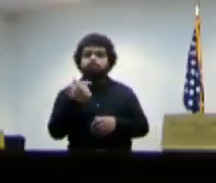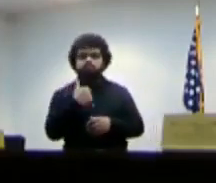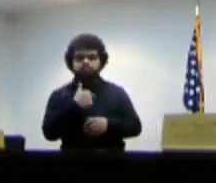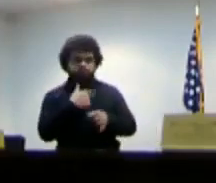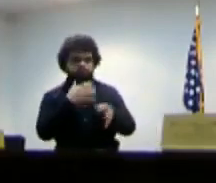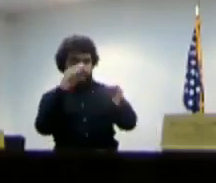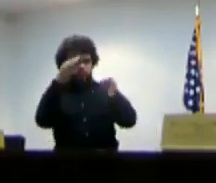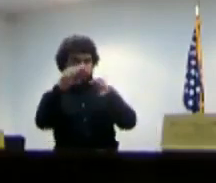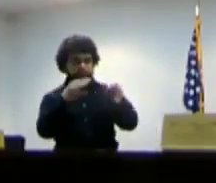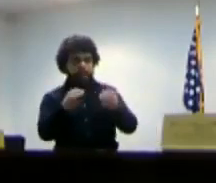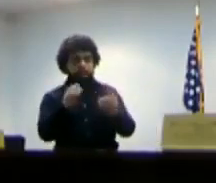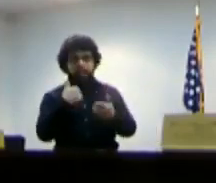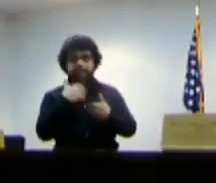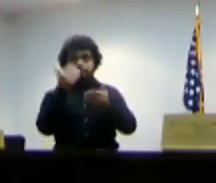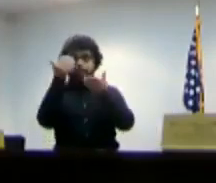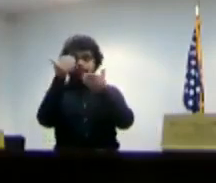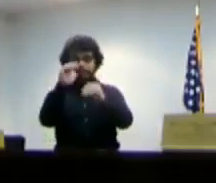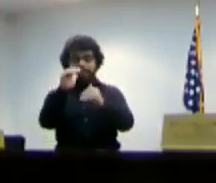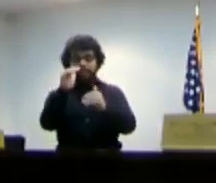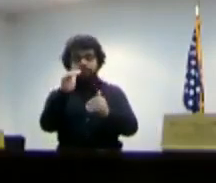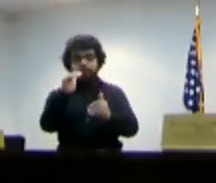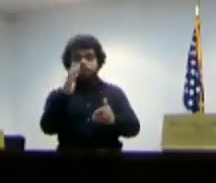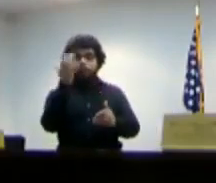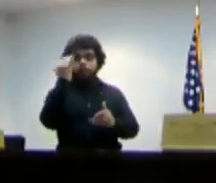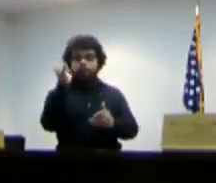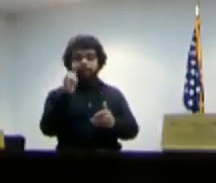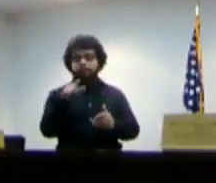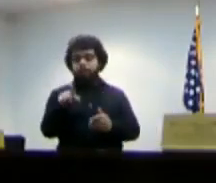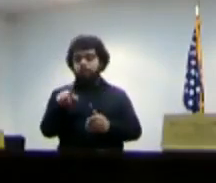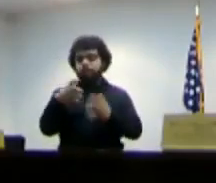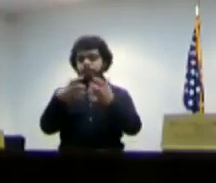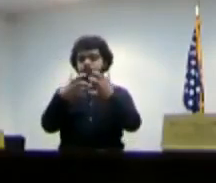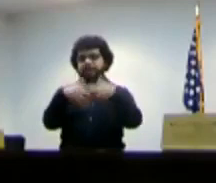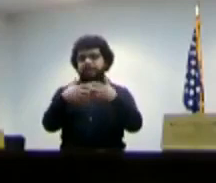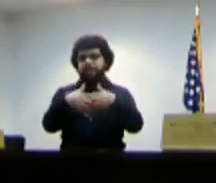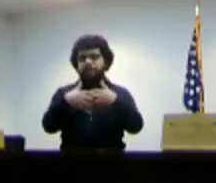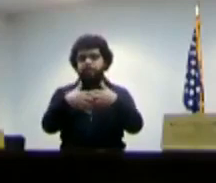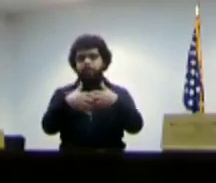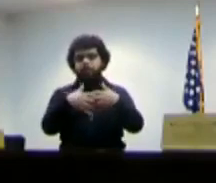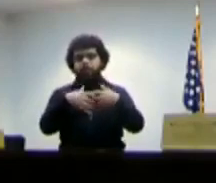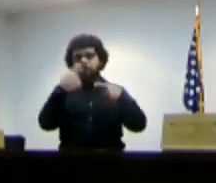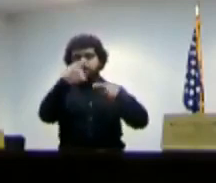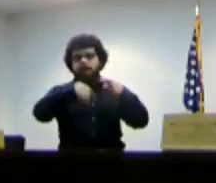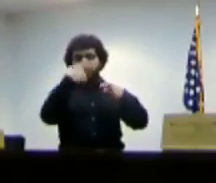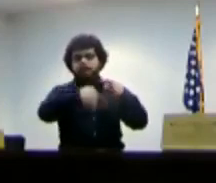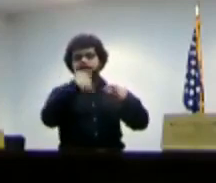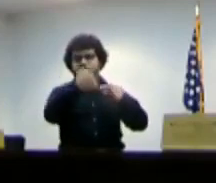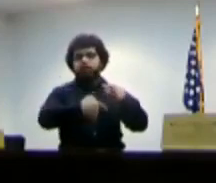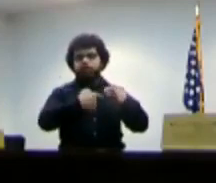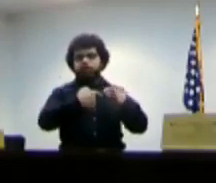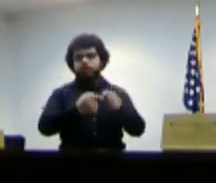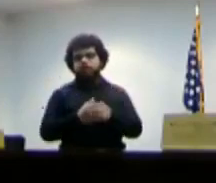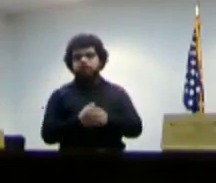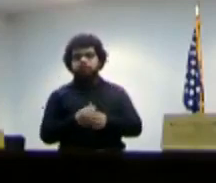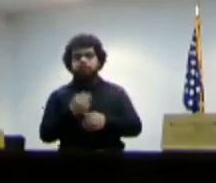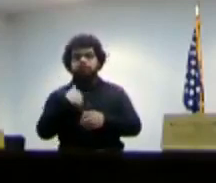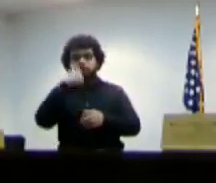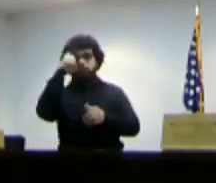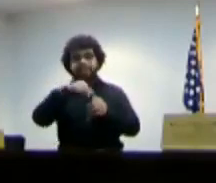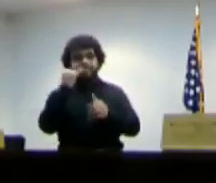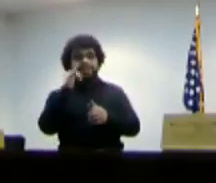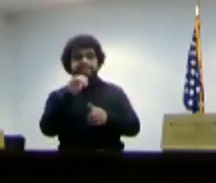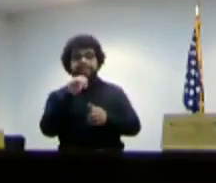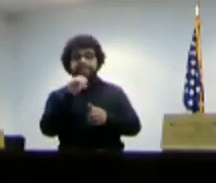una limitación inicial por una falla de un equipo, de un abanico. Si usted explica. No sé si recuerda que le